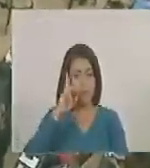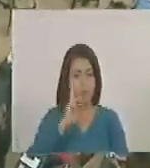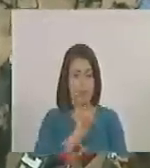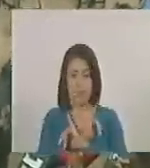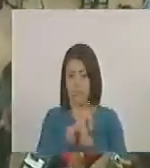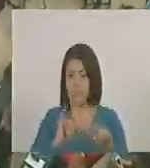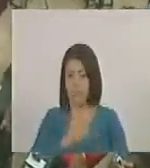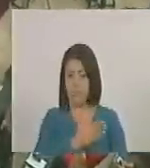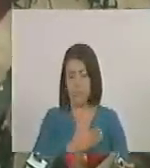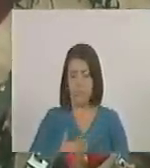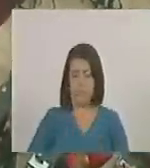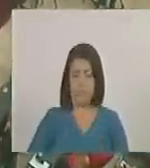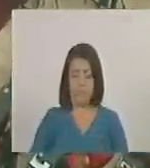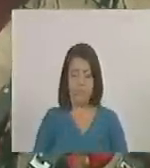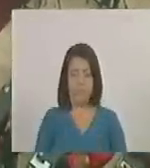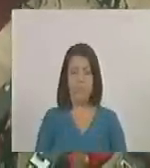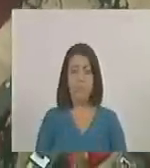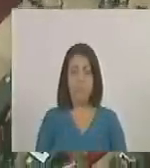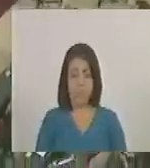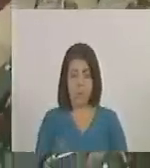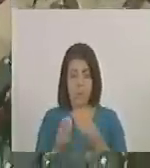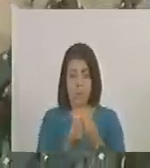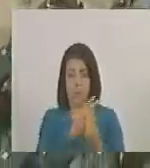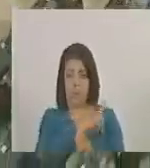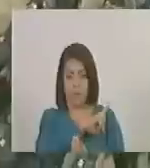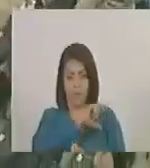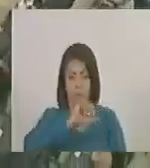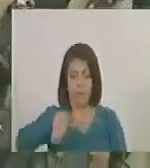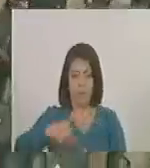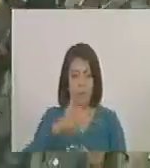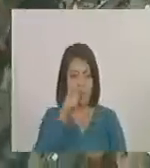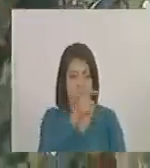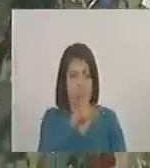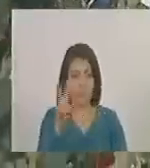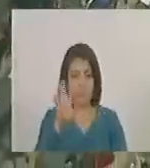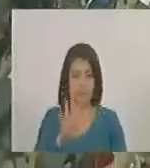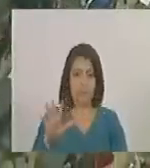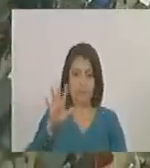Bolivariana. Es todo, querido presidente, junta directiva, pueblo venezolano.